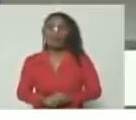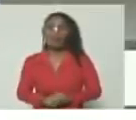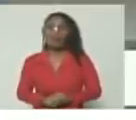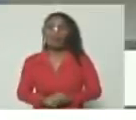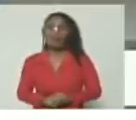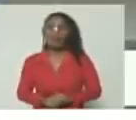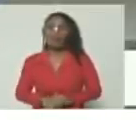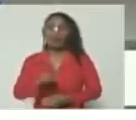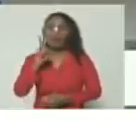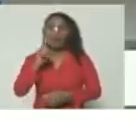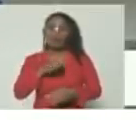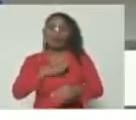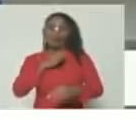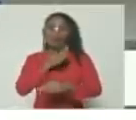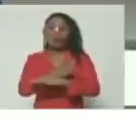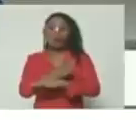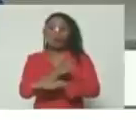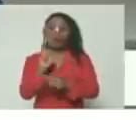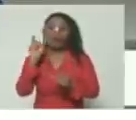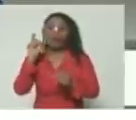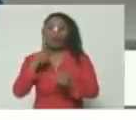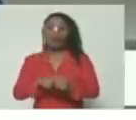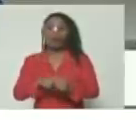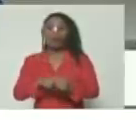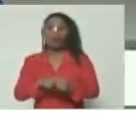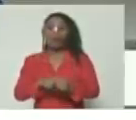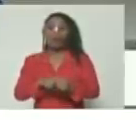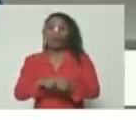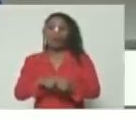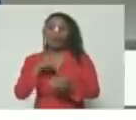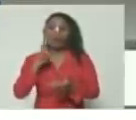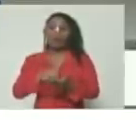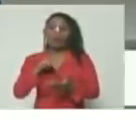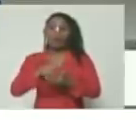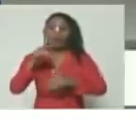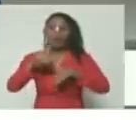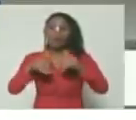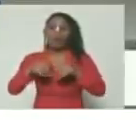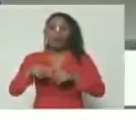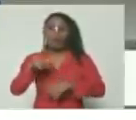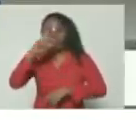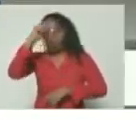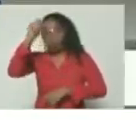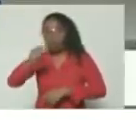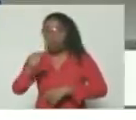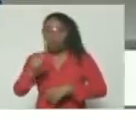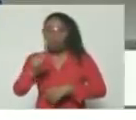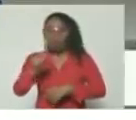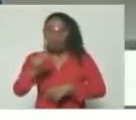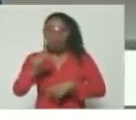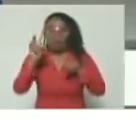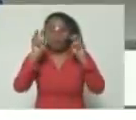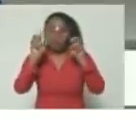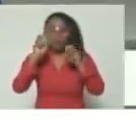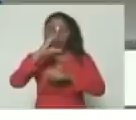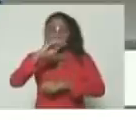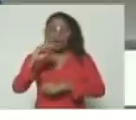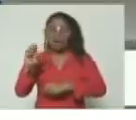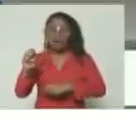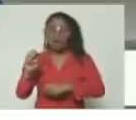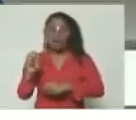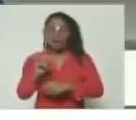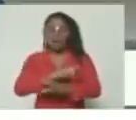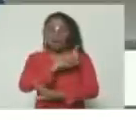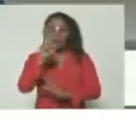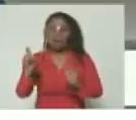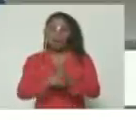Cuando tú vayas, Carlos Ocariz, a inscribir tu candidatura, estás reconociendo el nuevo CNE completamente, a las